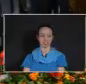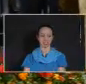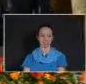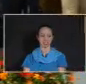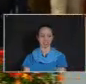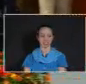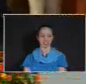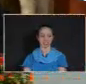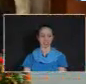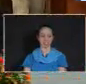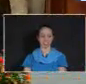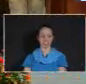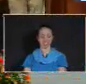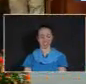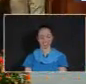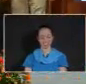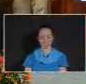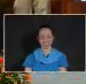Espérese.